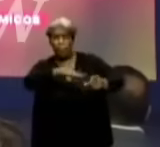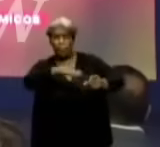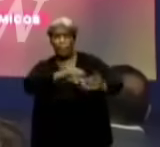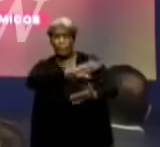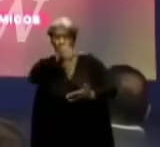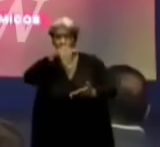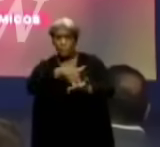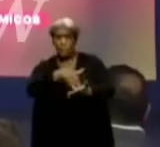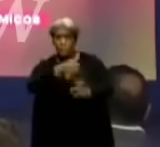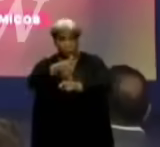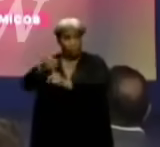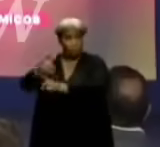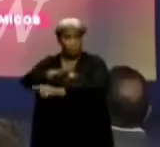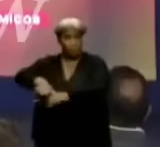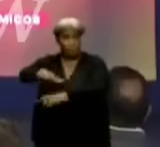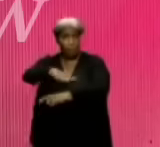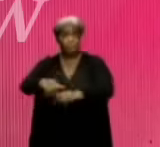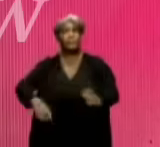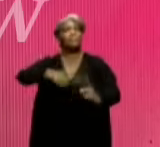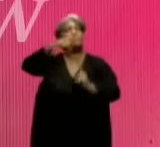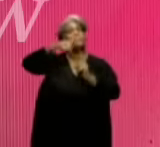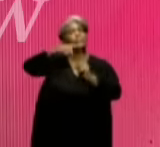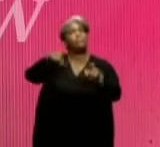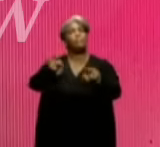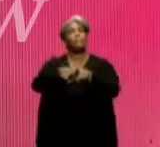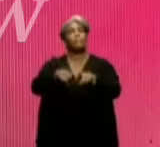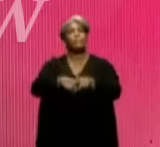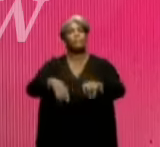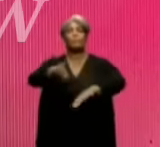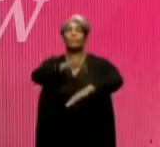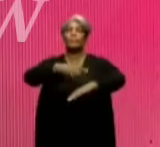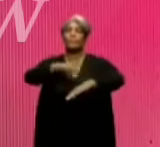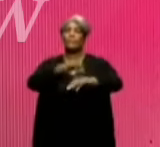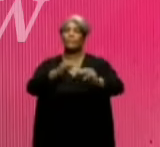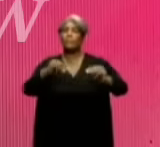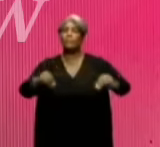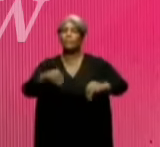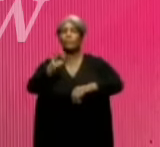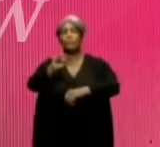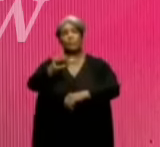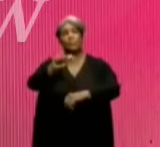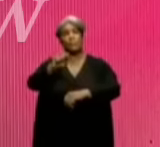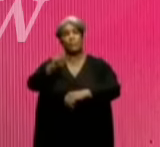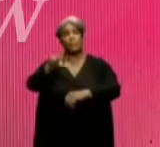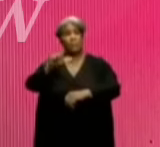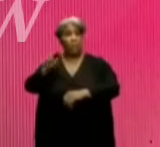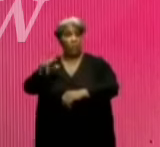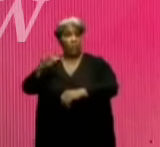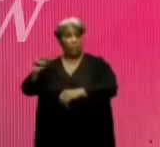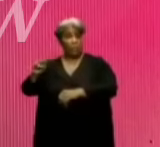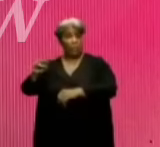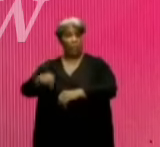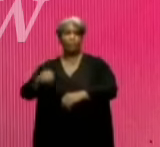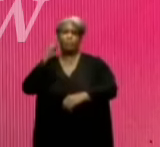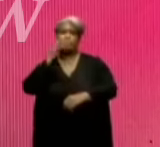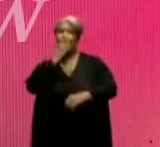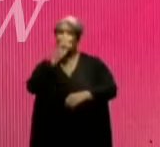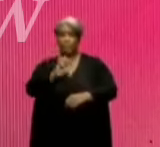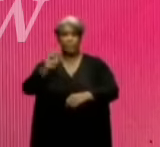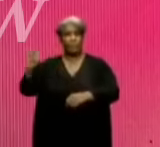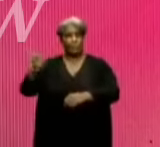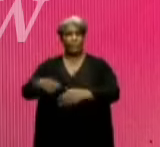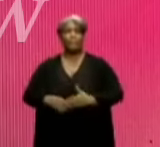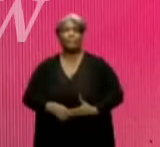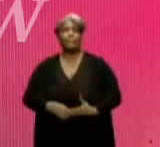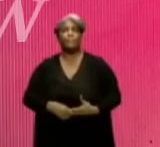centrales, San Cristóbal, y también en el Distrito Municipal de San Luis, en Santo Domingo Este. Eso va